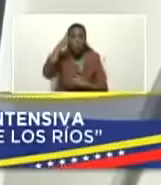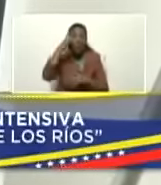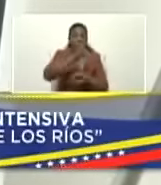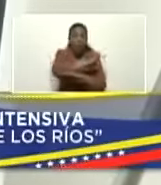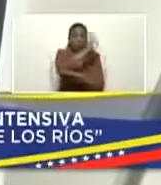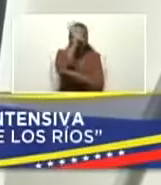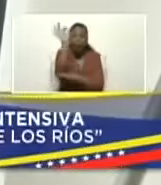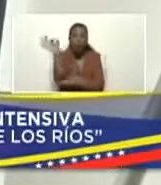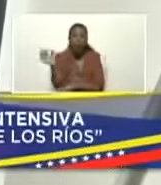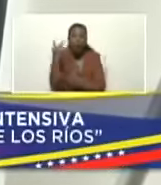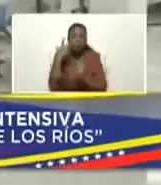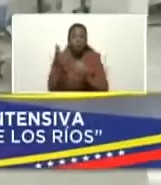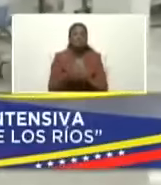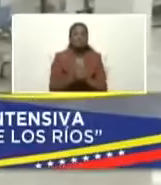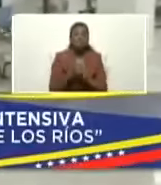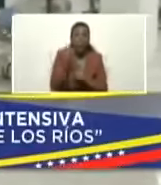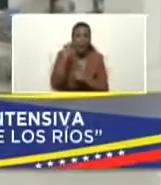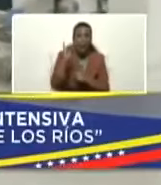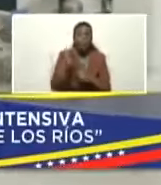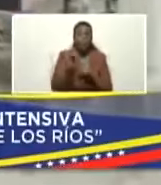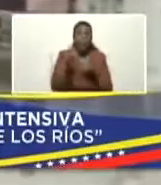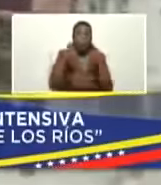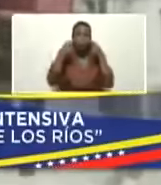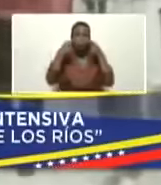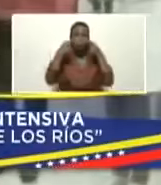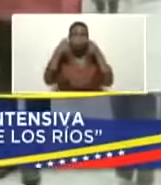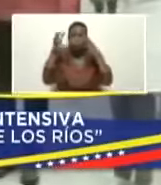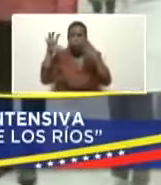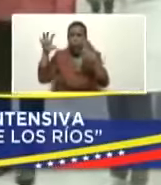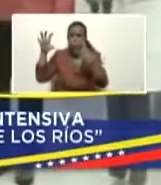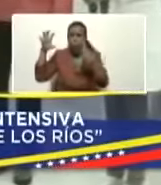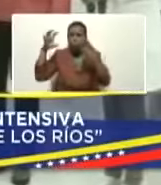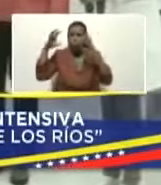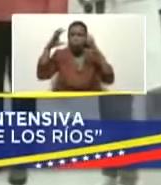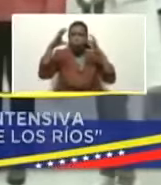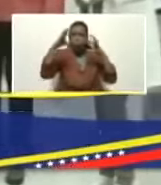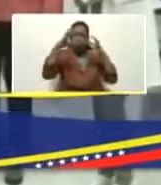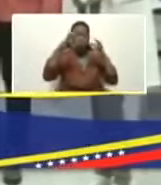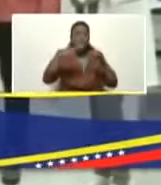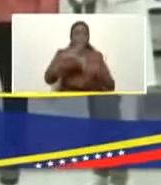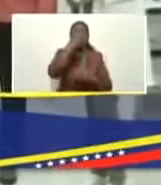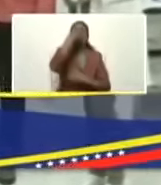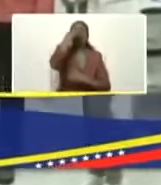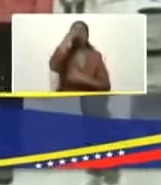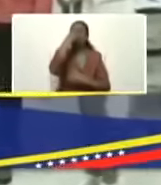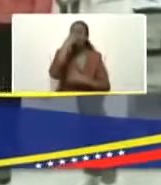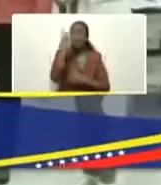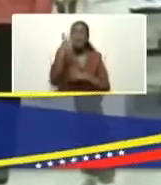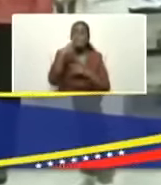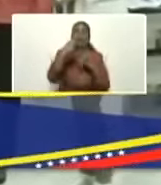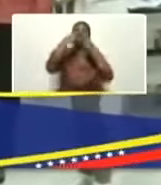año. Contamos también con monitores multiparámetros, bombas de oxígeno, ventiladores, carros de